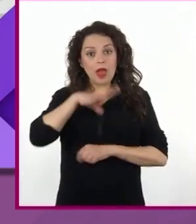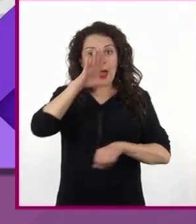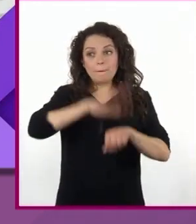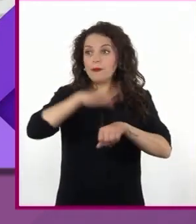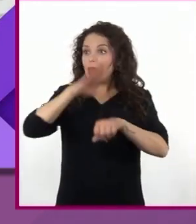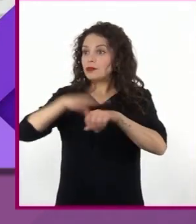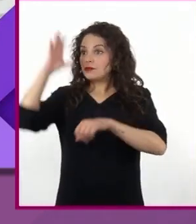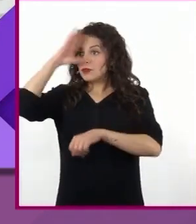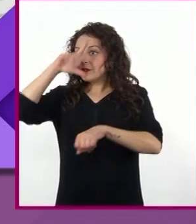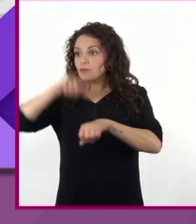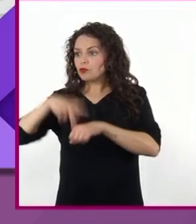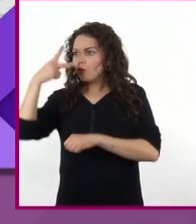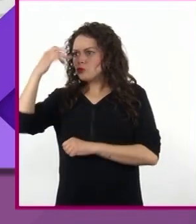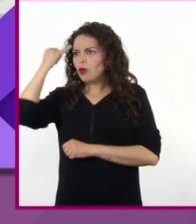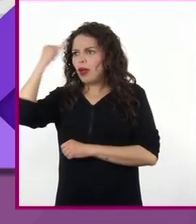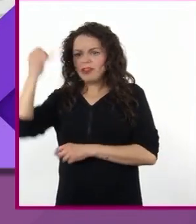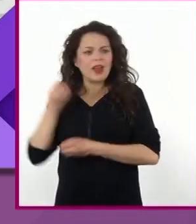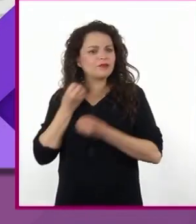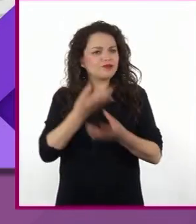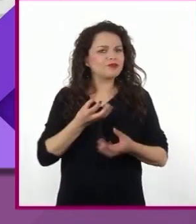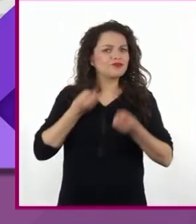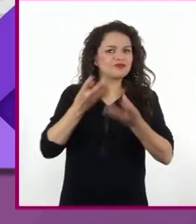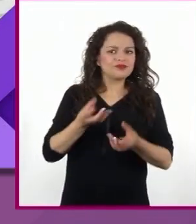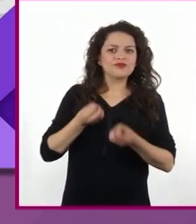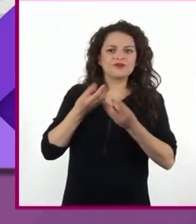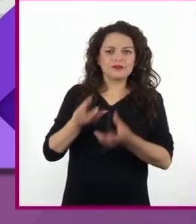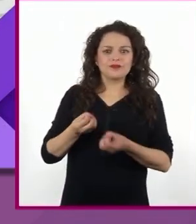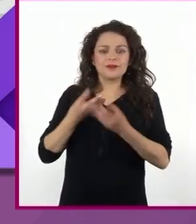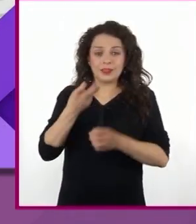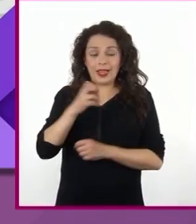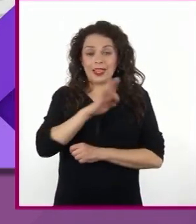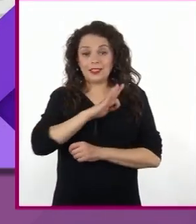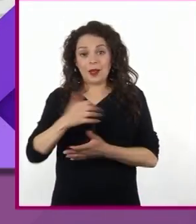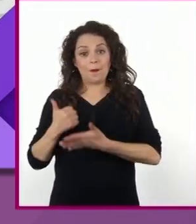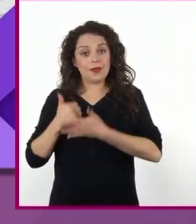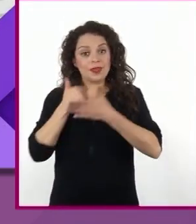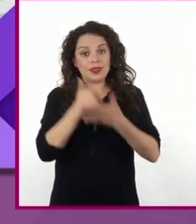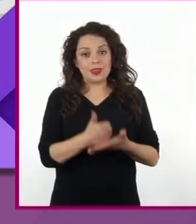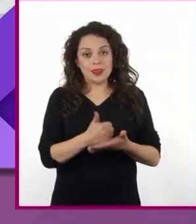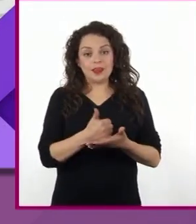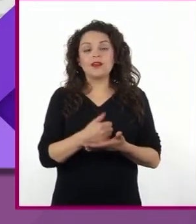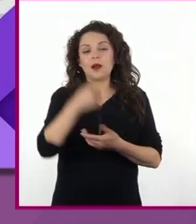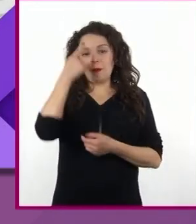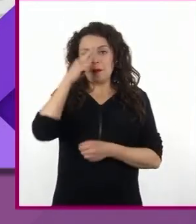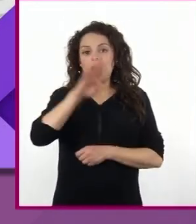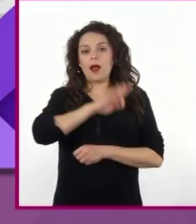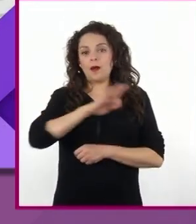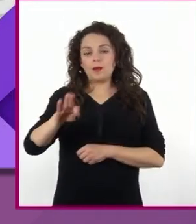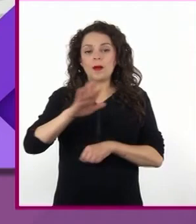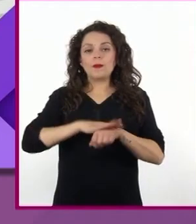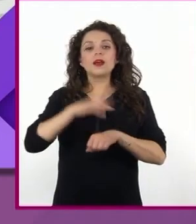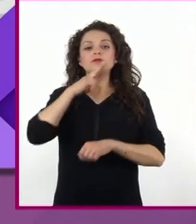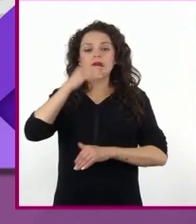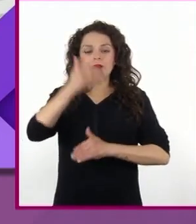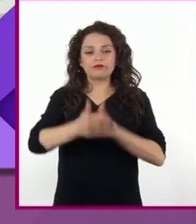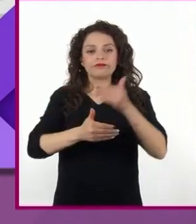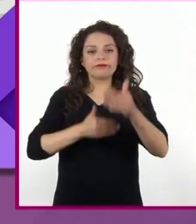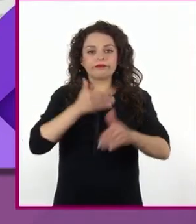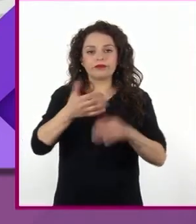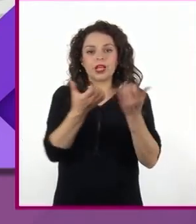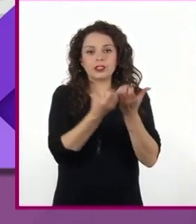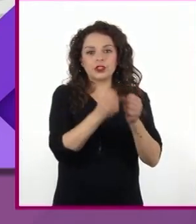al aportar sus ideas, pensamientos y acciones que han contribuido de manera constructiva en los avances de la sociedad.